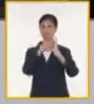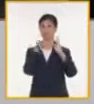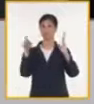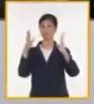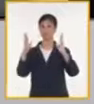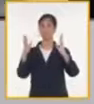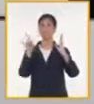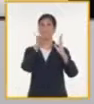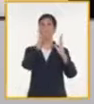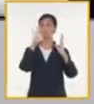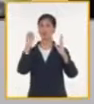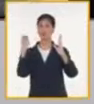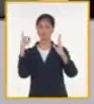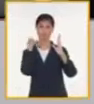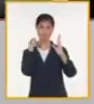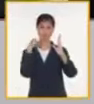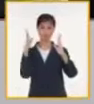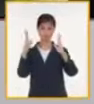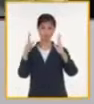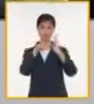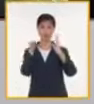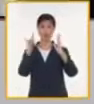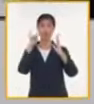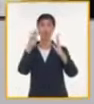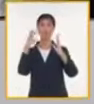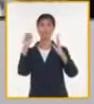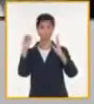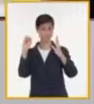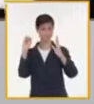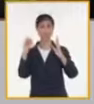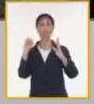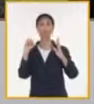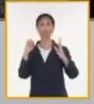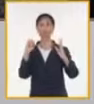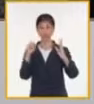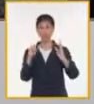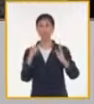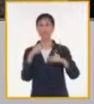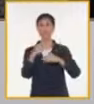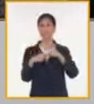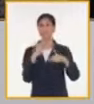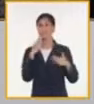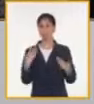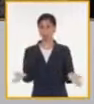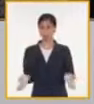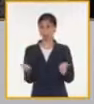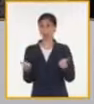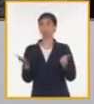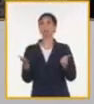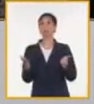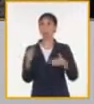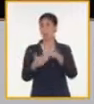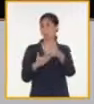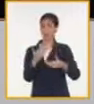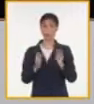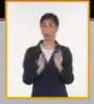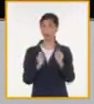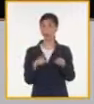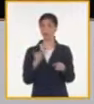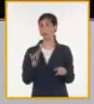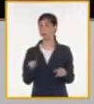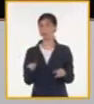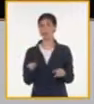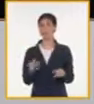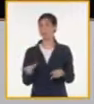condiciones en Cuba como resultado del periodo especial para fomentar nuevamente el Bandido y el famoso los infiltrados que asesinaron un